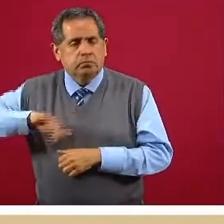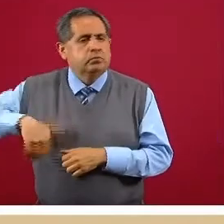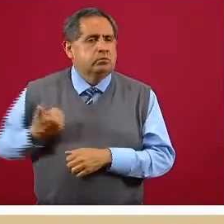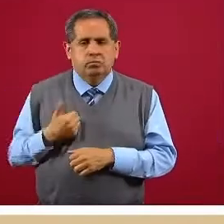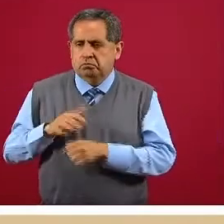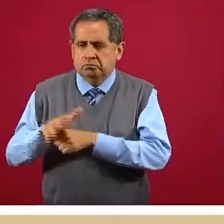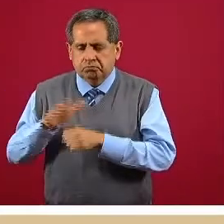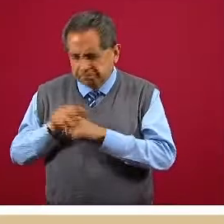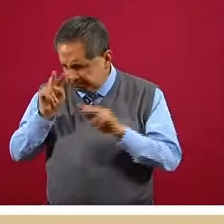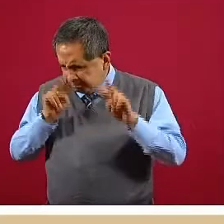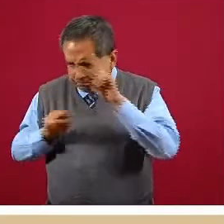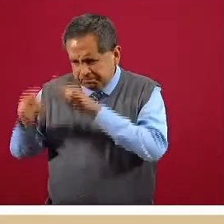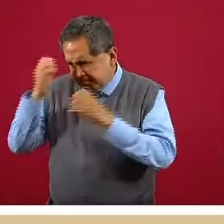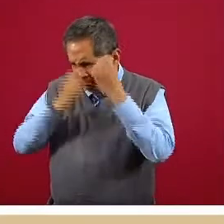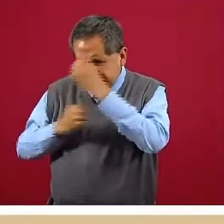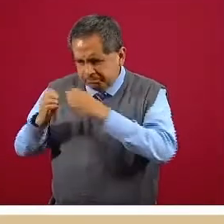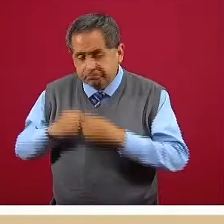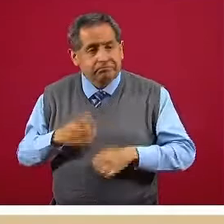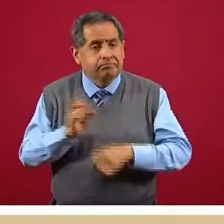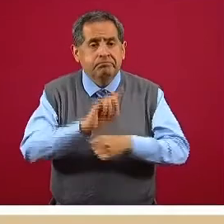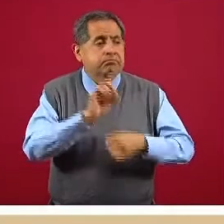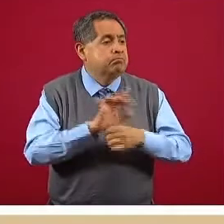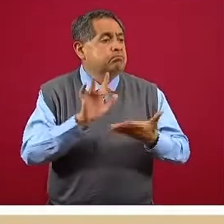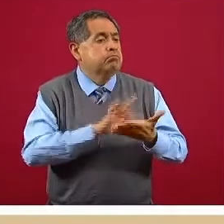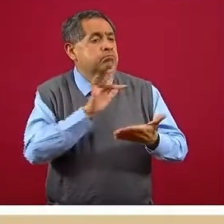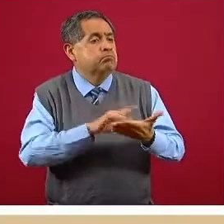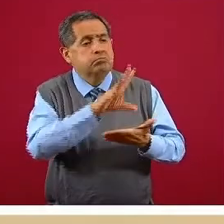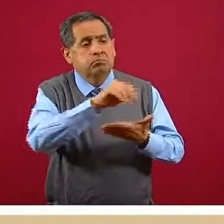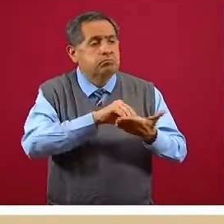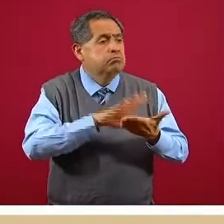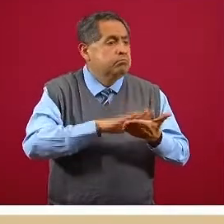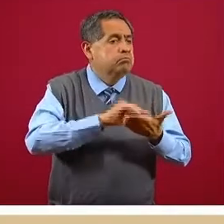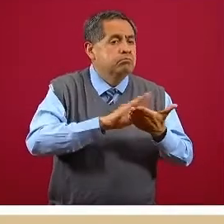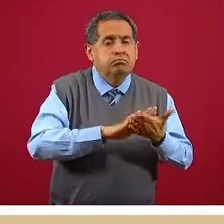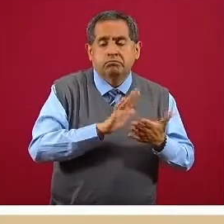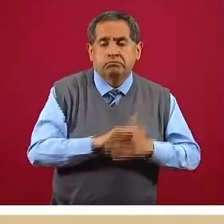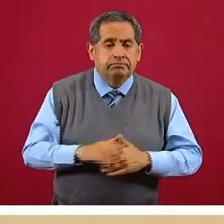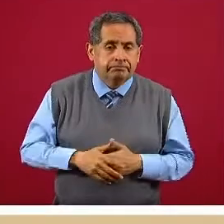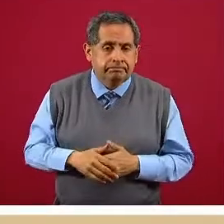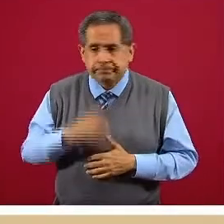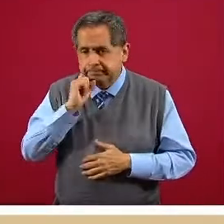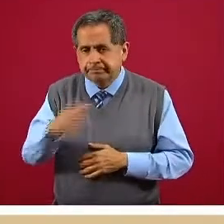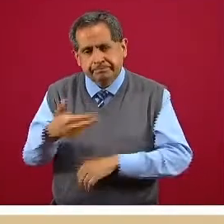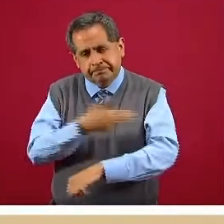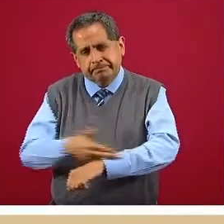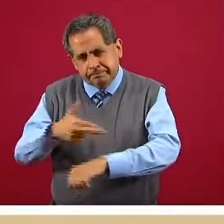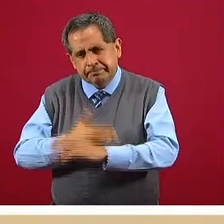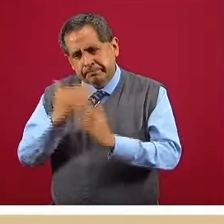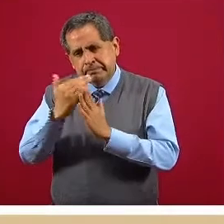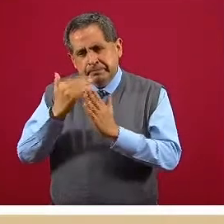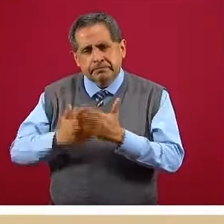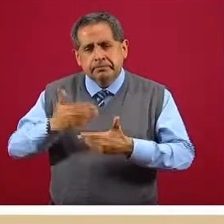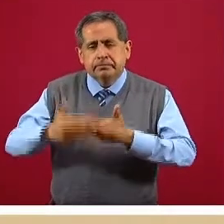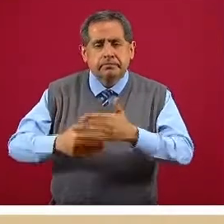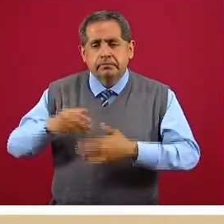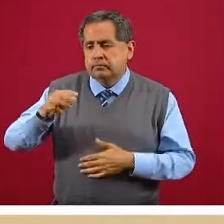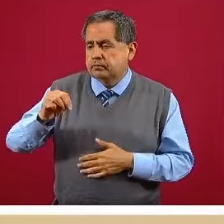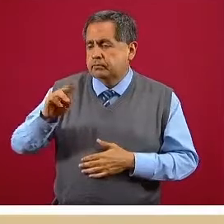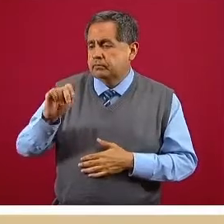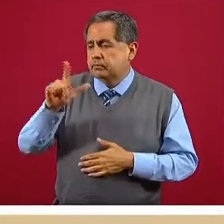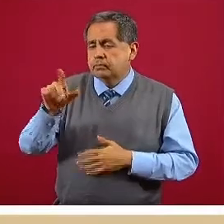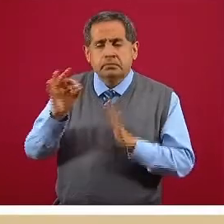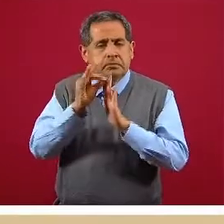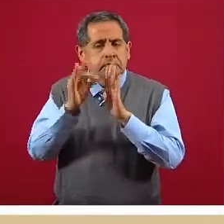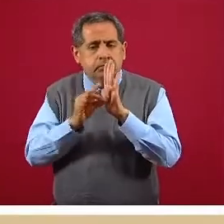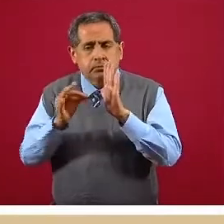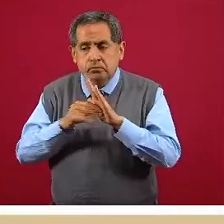día y ver la calidad de la información. Desarrollamos los procedimientos y un manual de medidas de